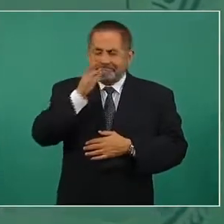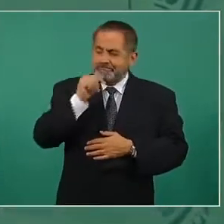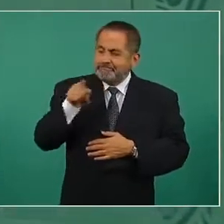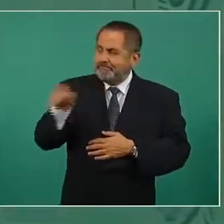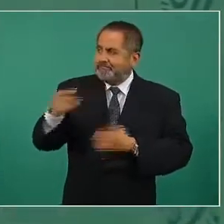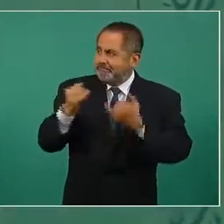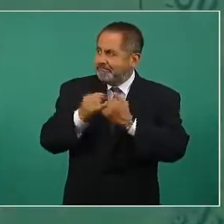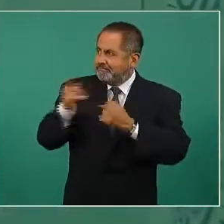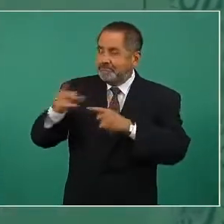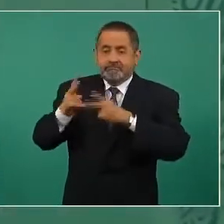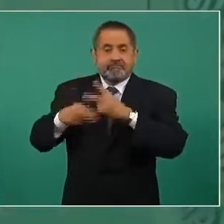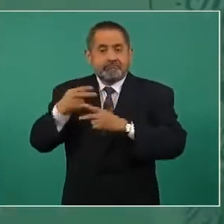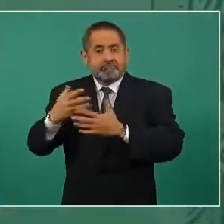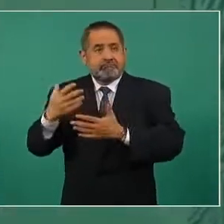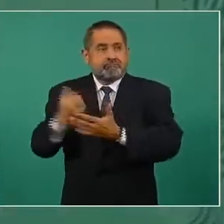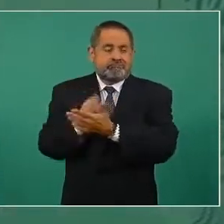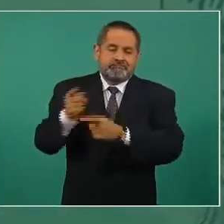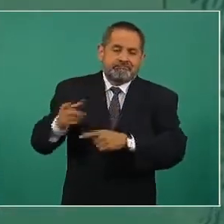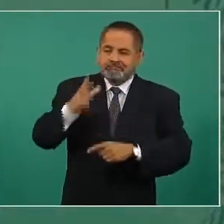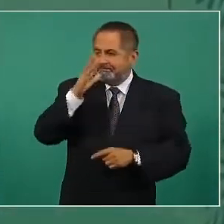como nosotros